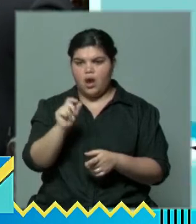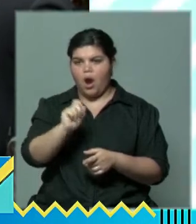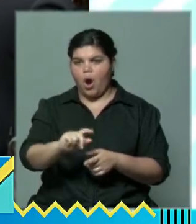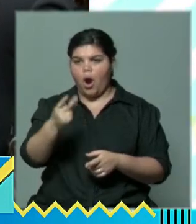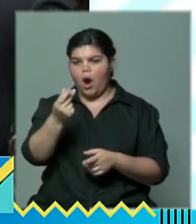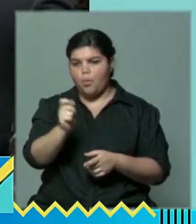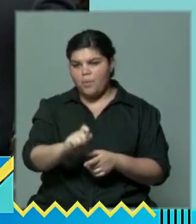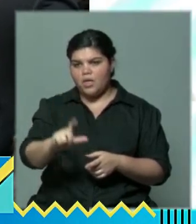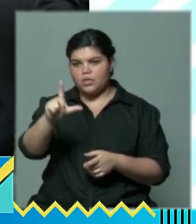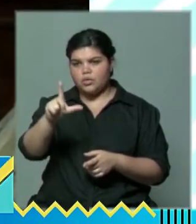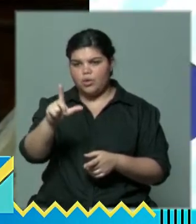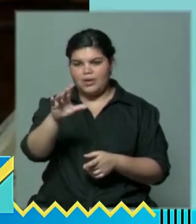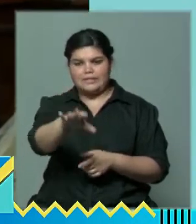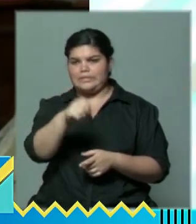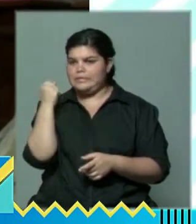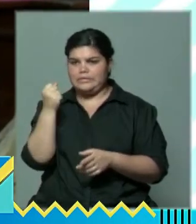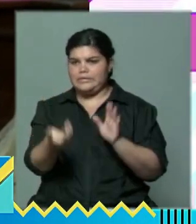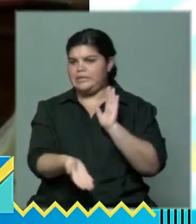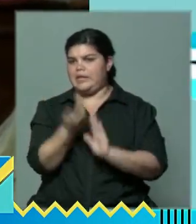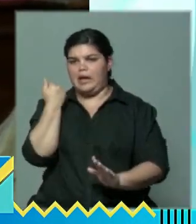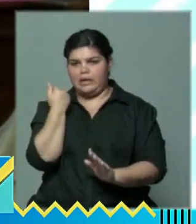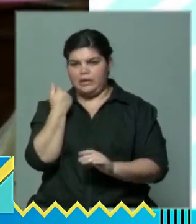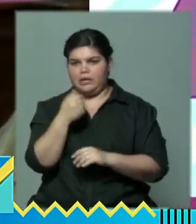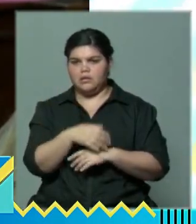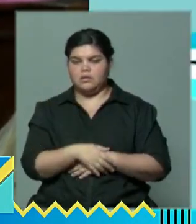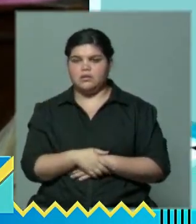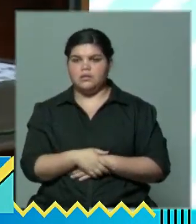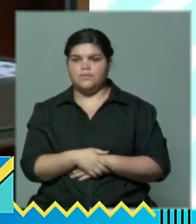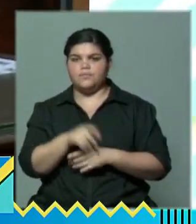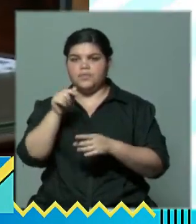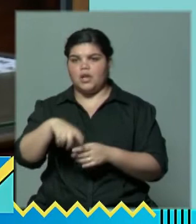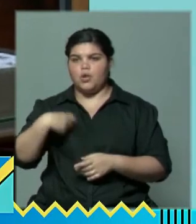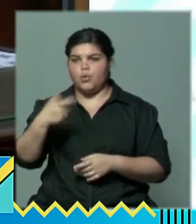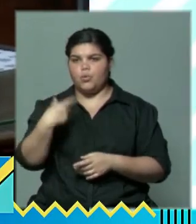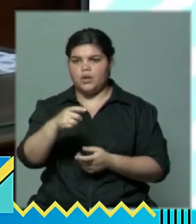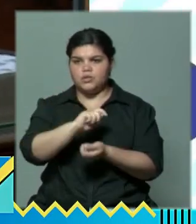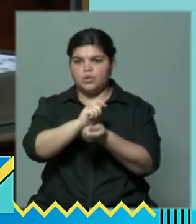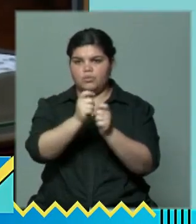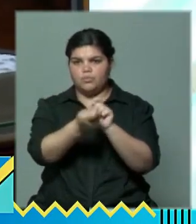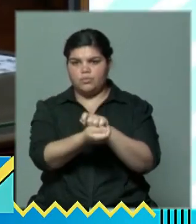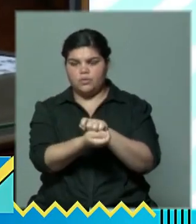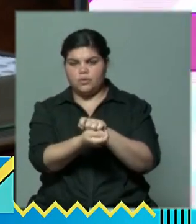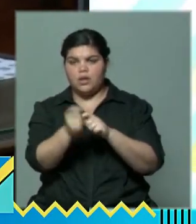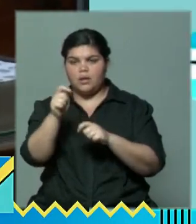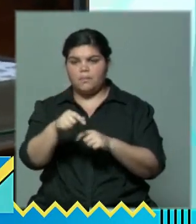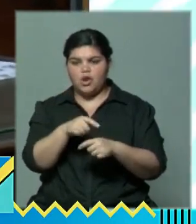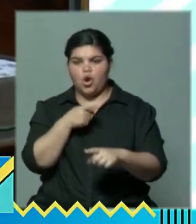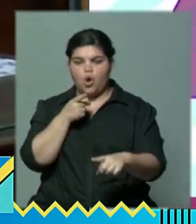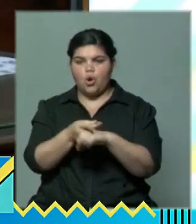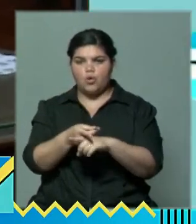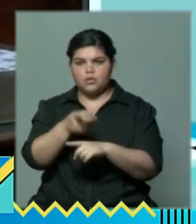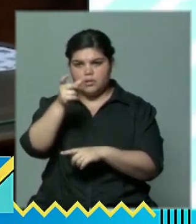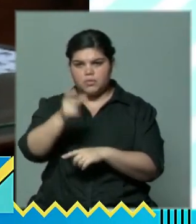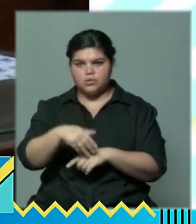que está dispuesto y se va a reformar todo un sistema jubilatorio en perjuicio del jubilado, del trabajador que el día de mañana se